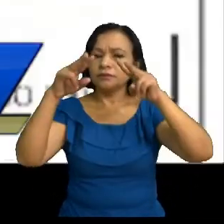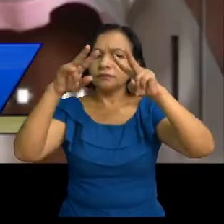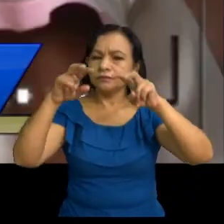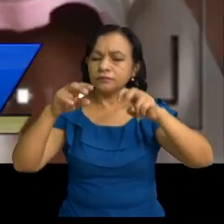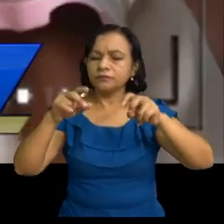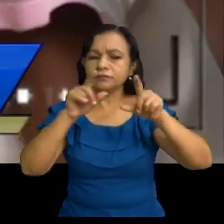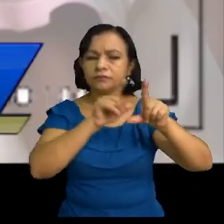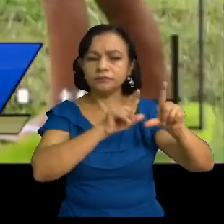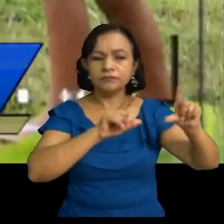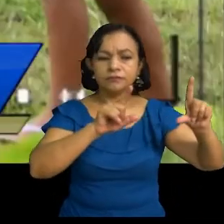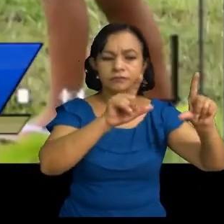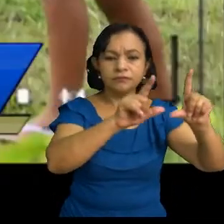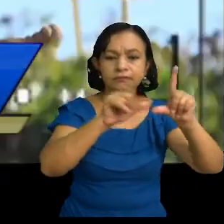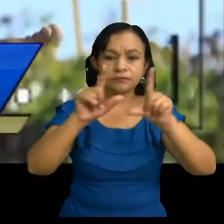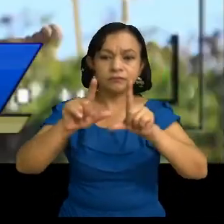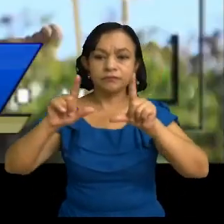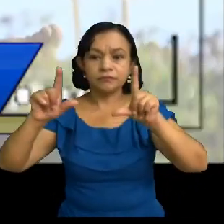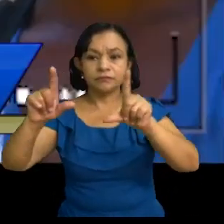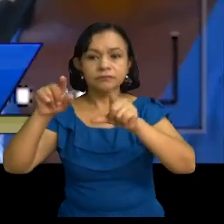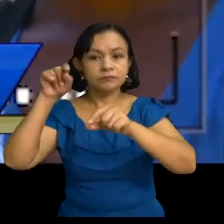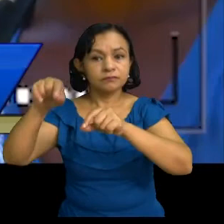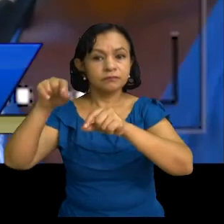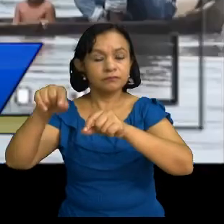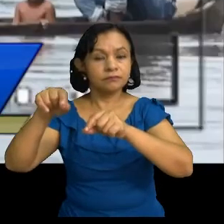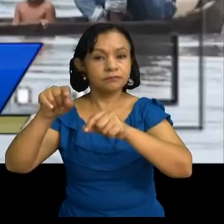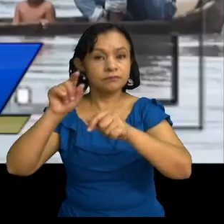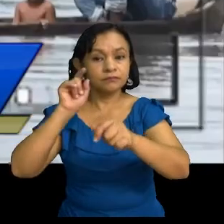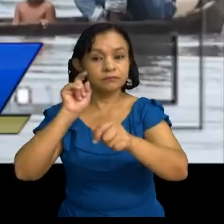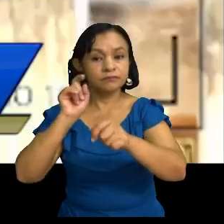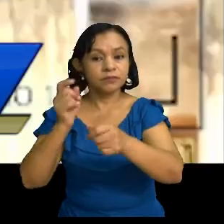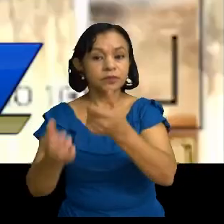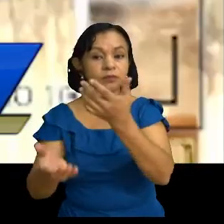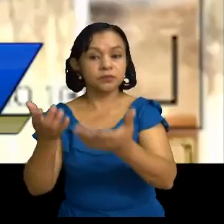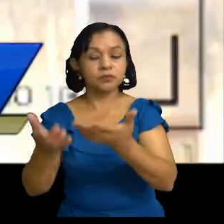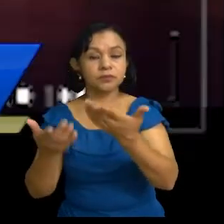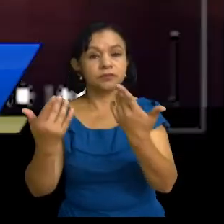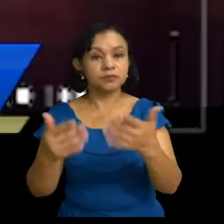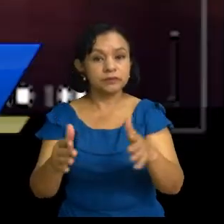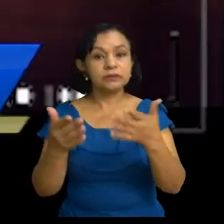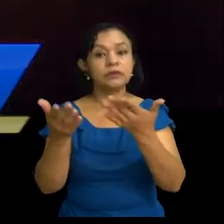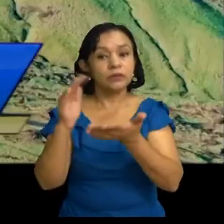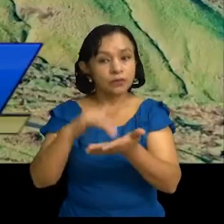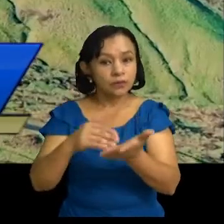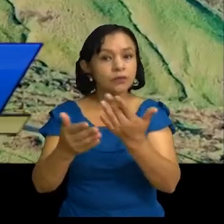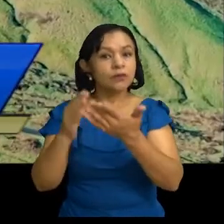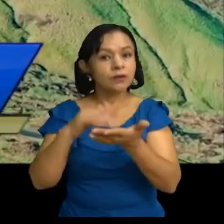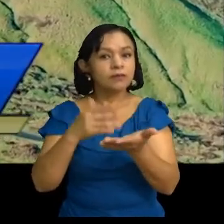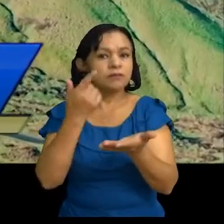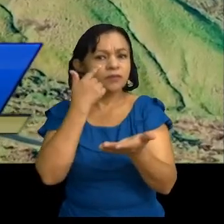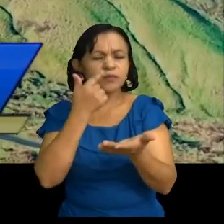sitios donde hubo quema o incendios forestales que han sido recurrentes porque donde como decía la compañera en